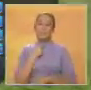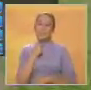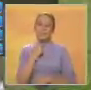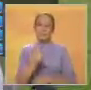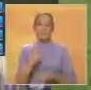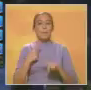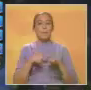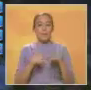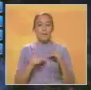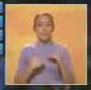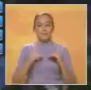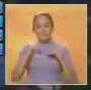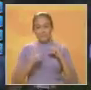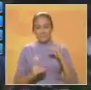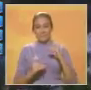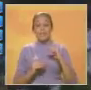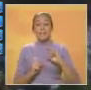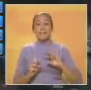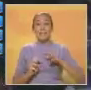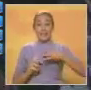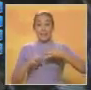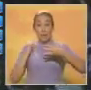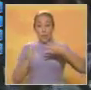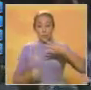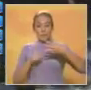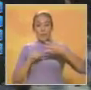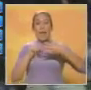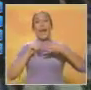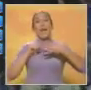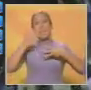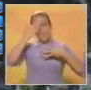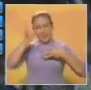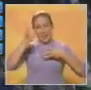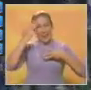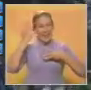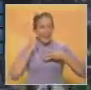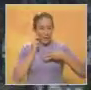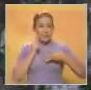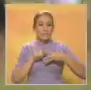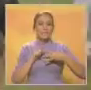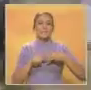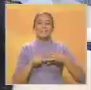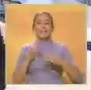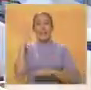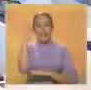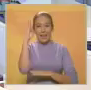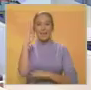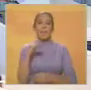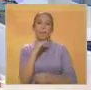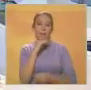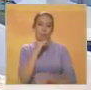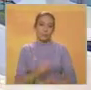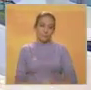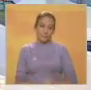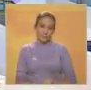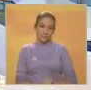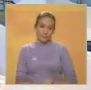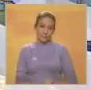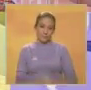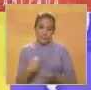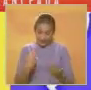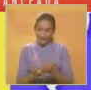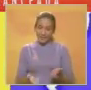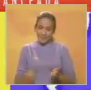escolta son los Leones del Caracas Cardenales y bravos hasta aquí los deportes Fue un